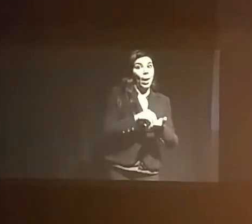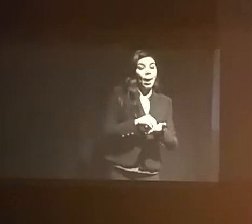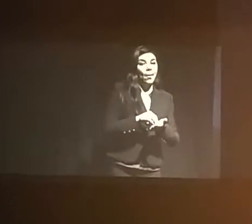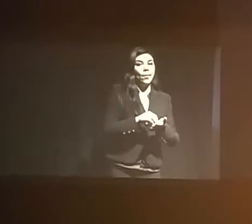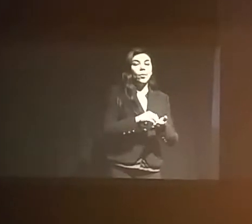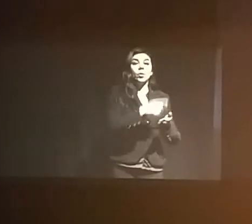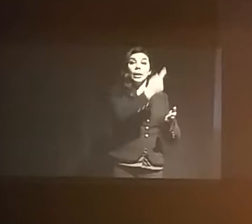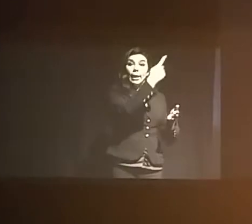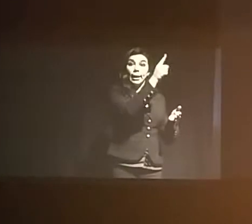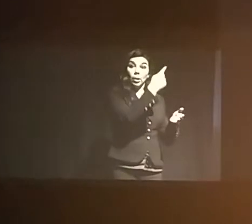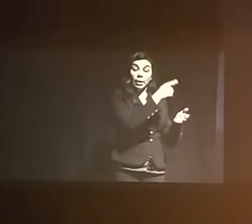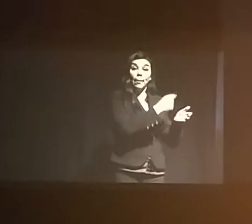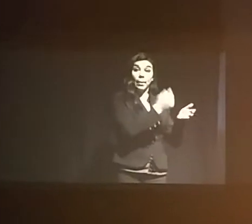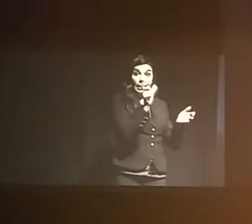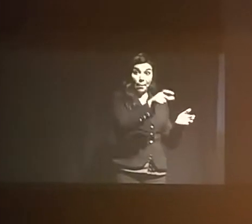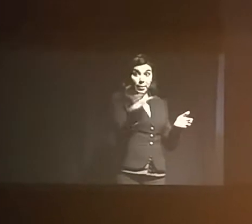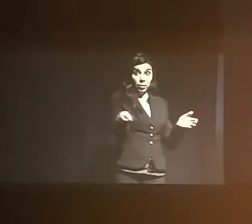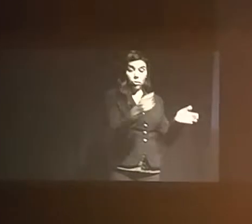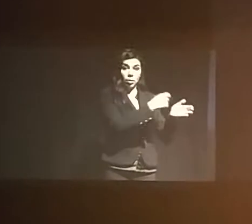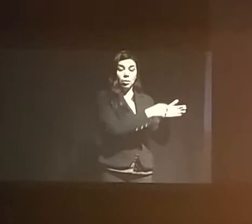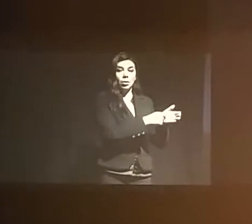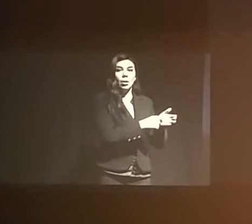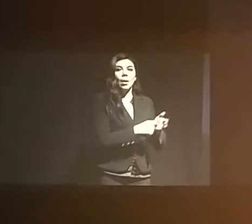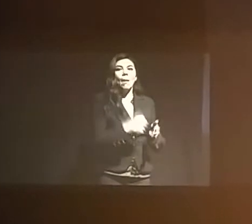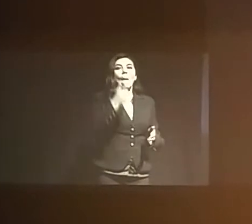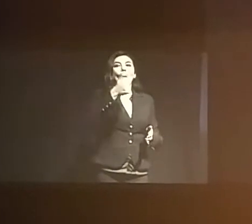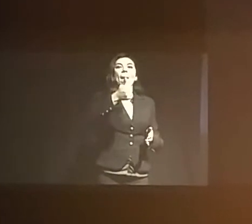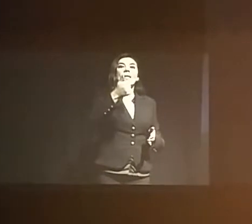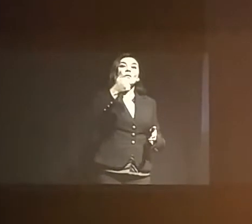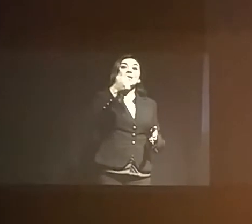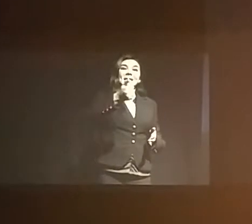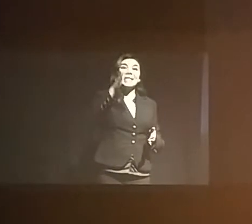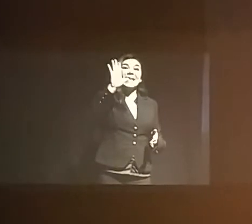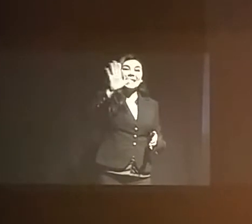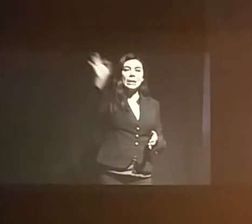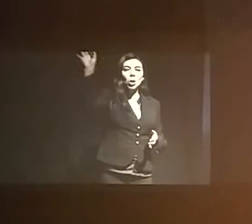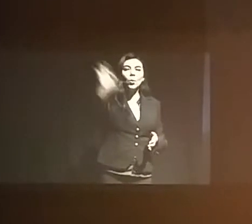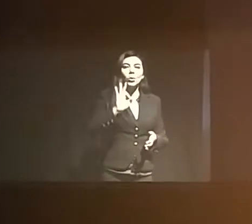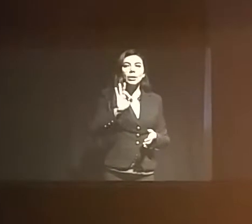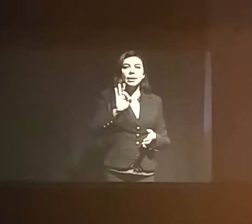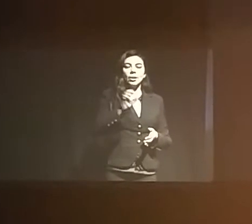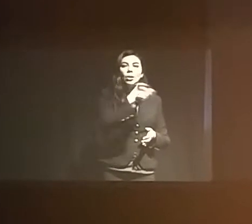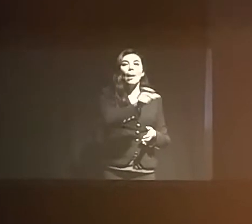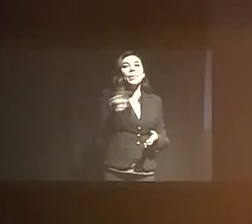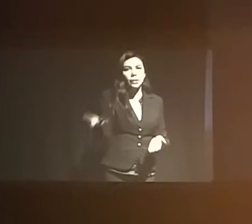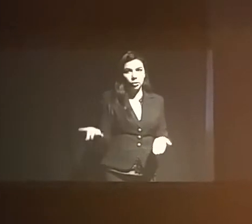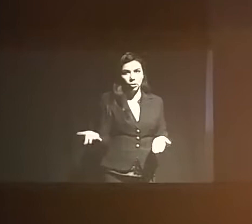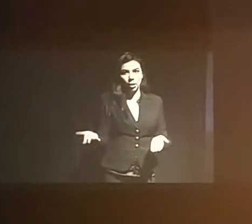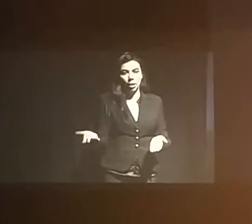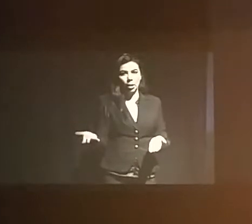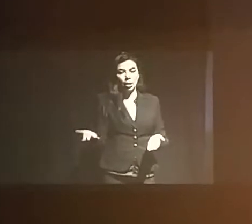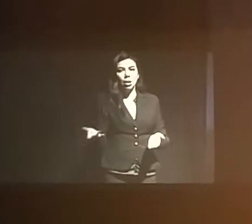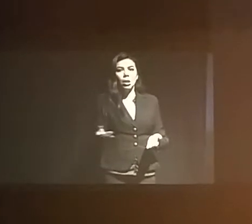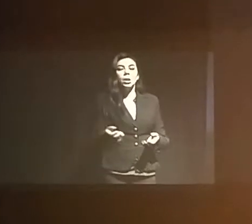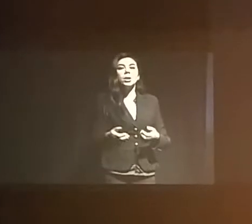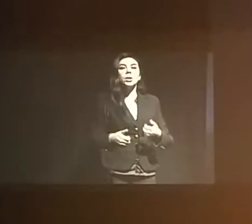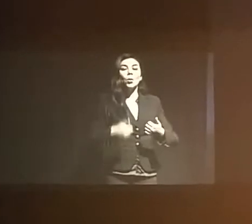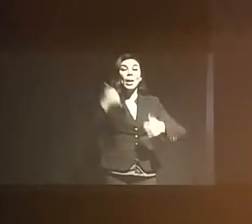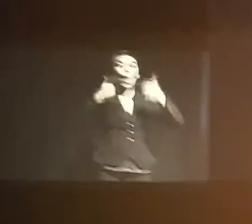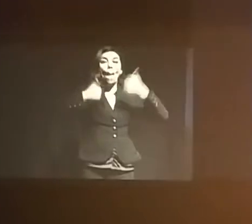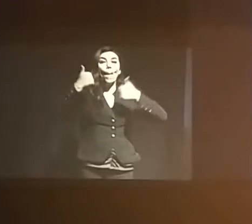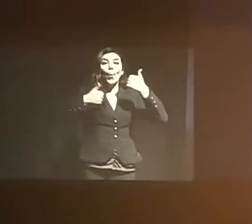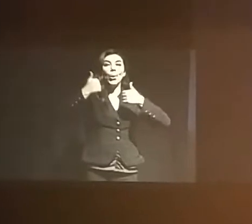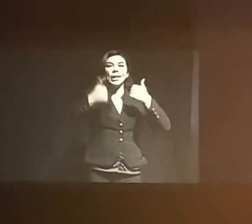estos públicos objetivos, es más de un 65% de la población. Y si una política pública no se hace cargo